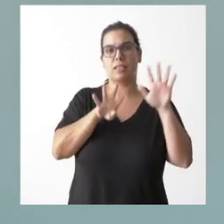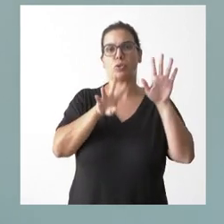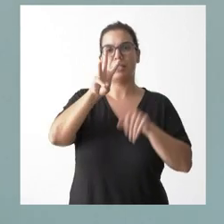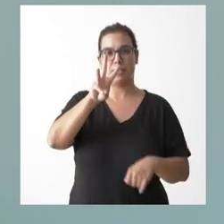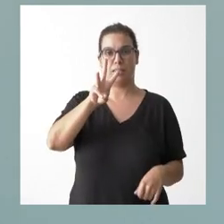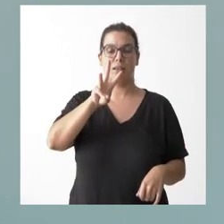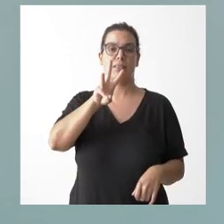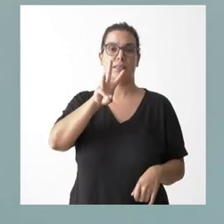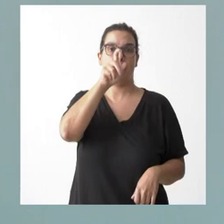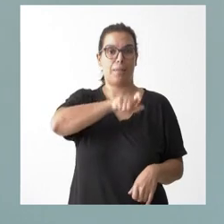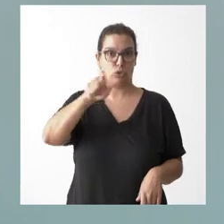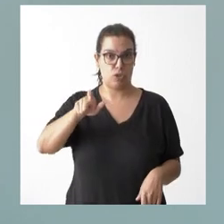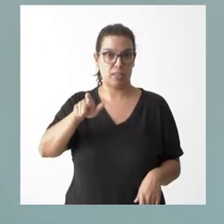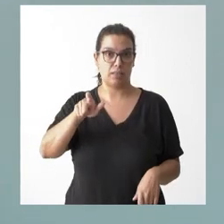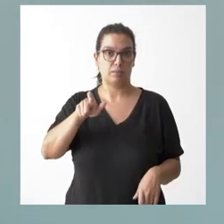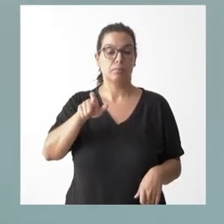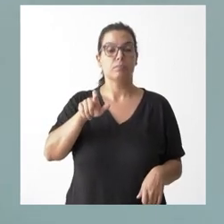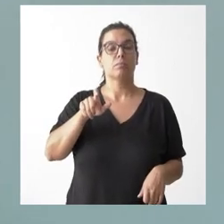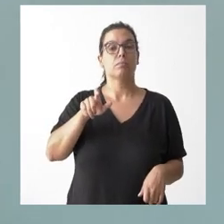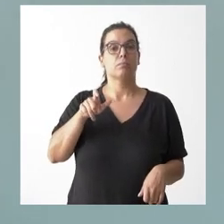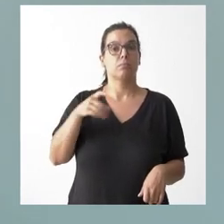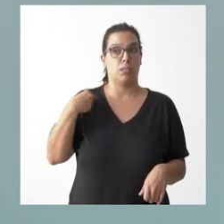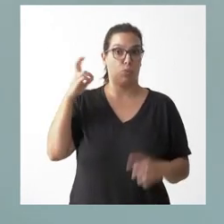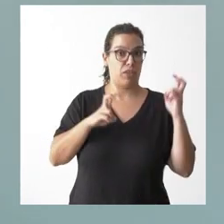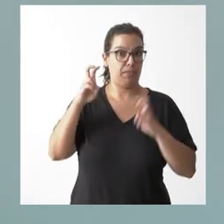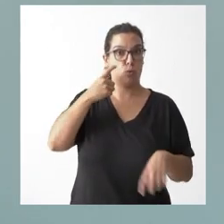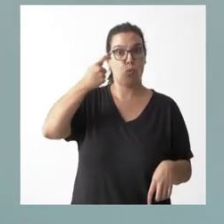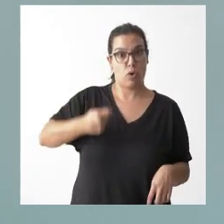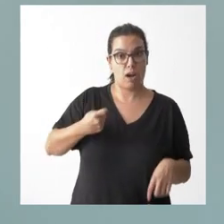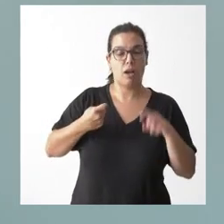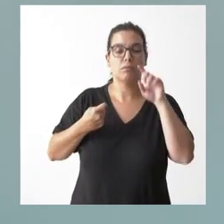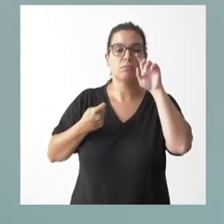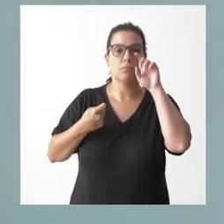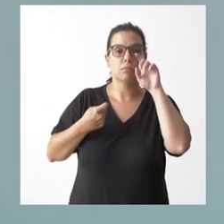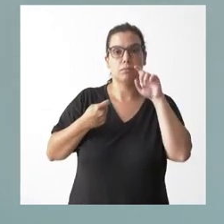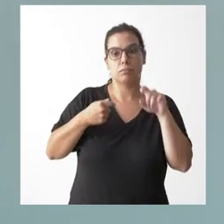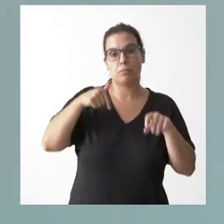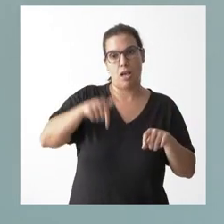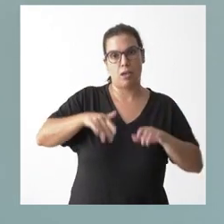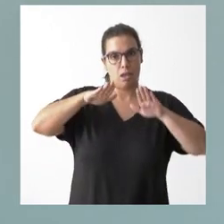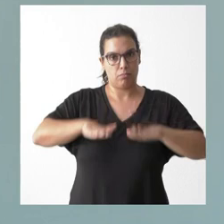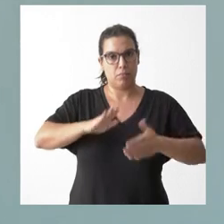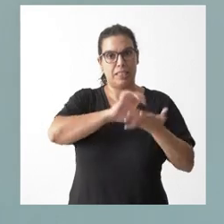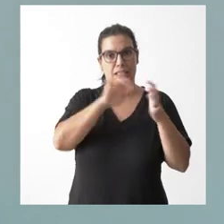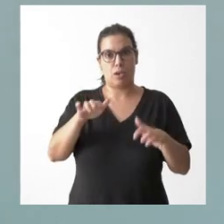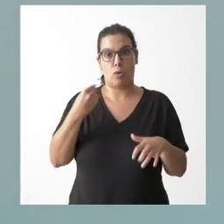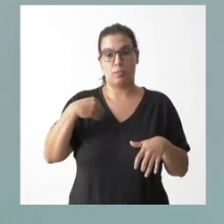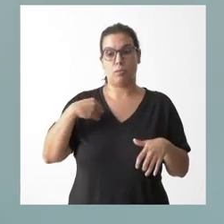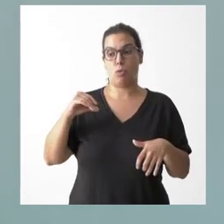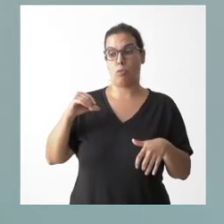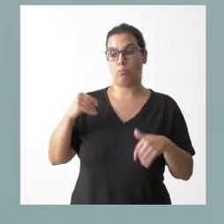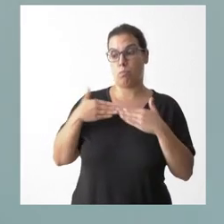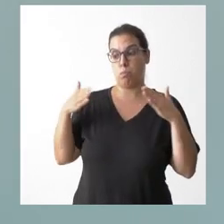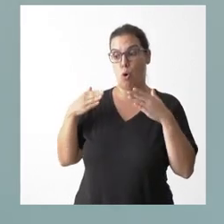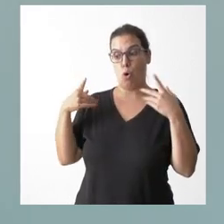3.693 personas procedentes de Ucrania en nuestra comunidad desde el inicio de la